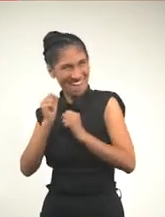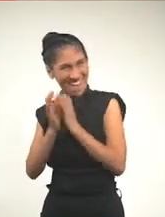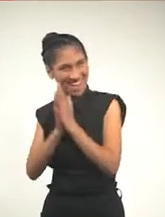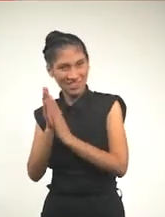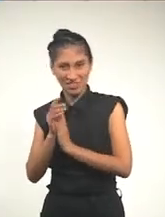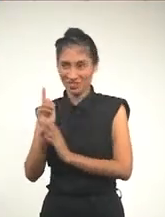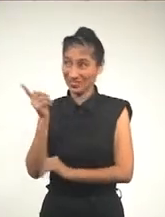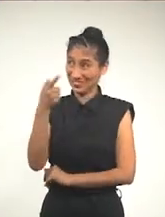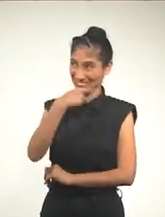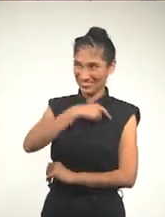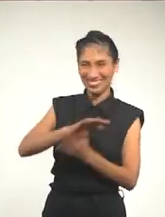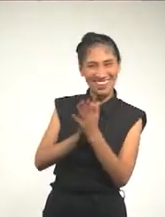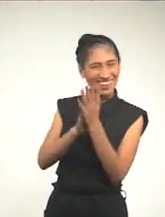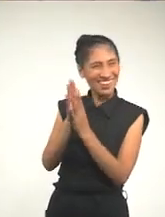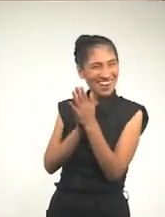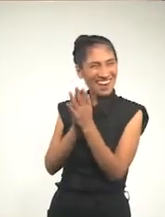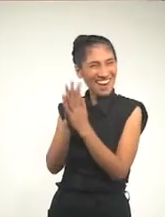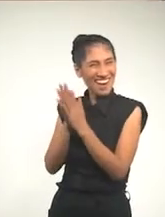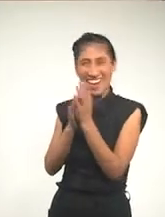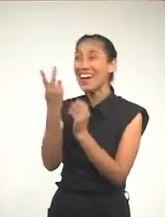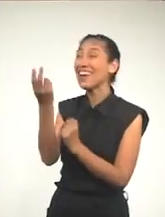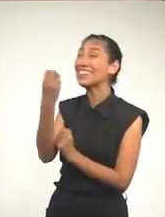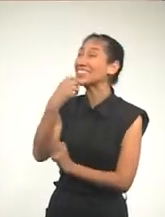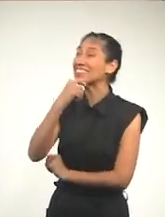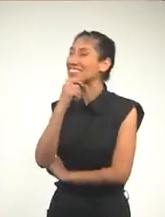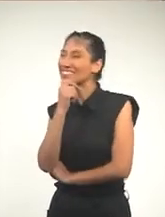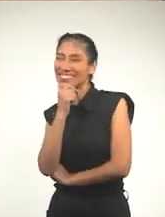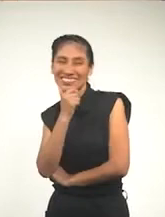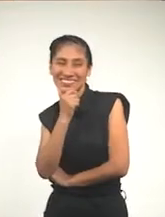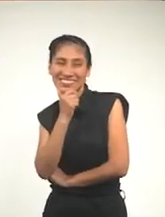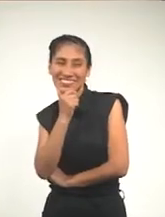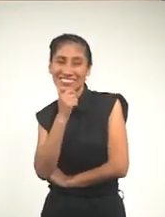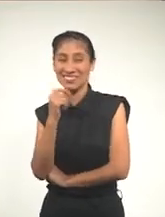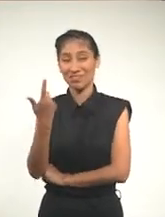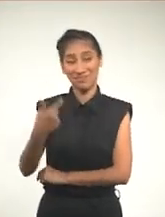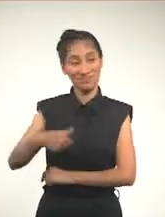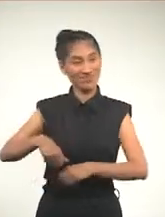difícil. ¡Me encantan las retas!